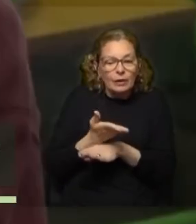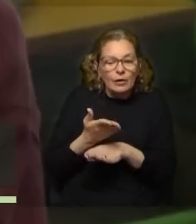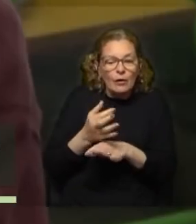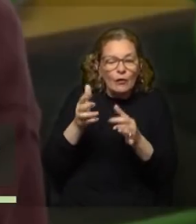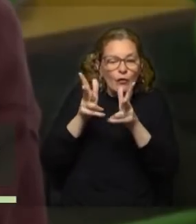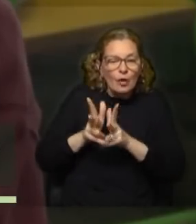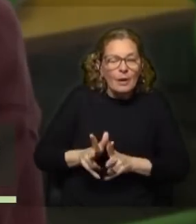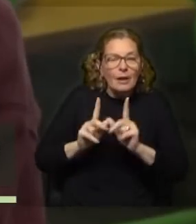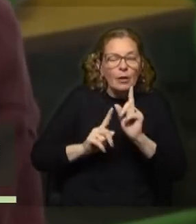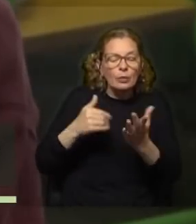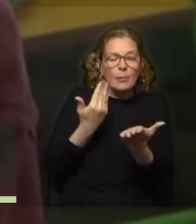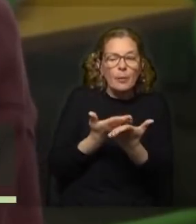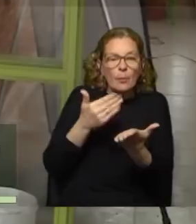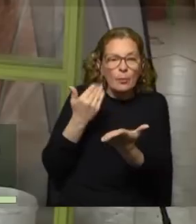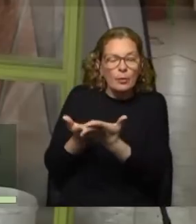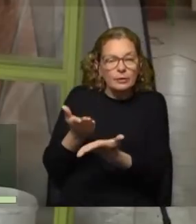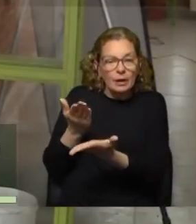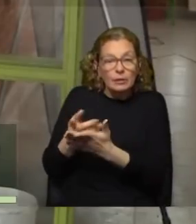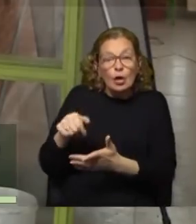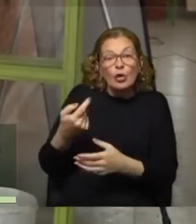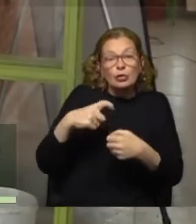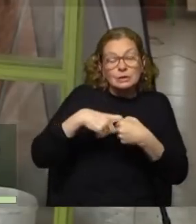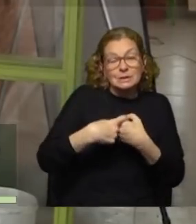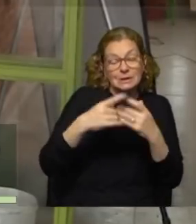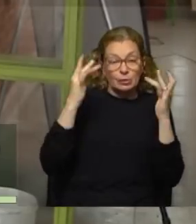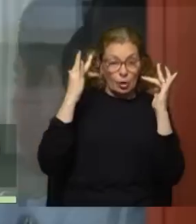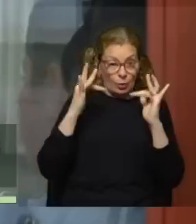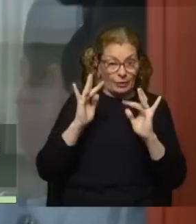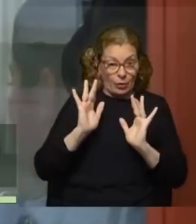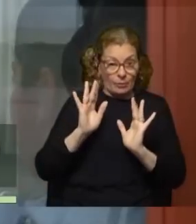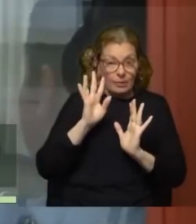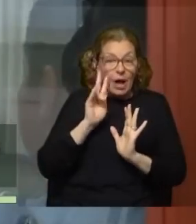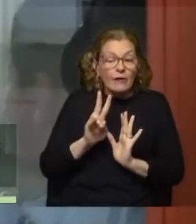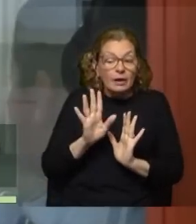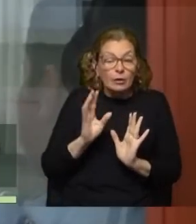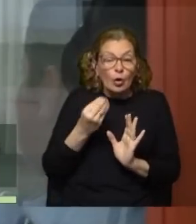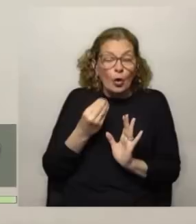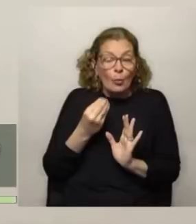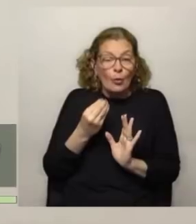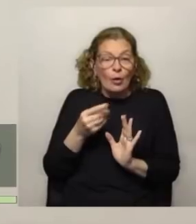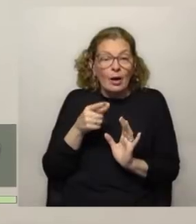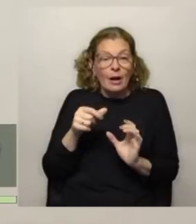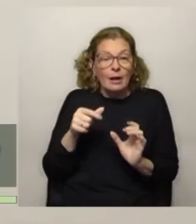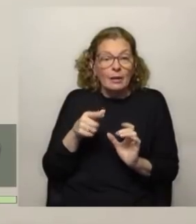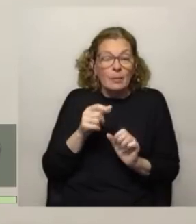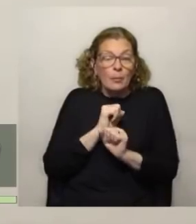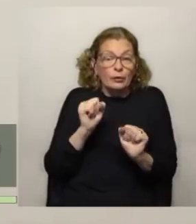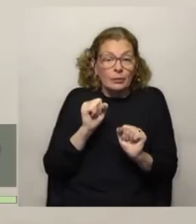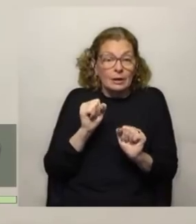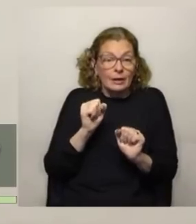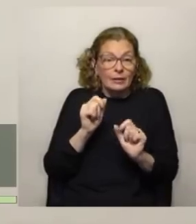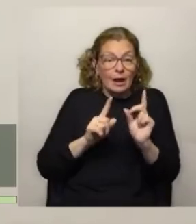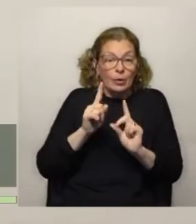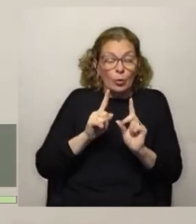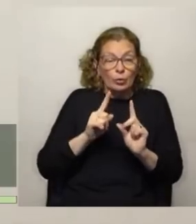formal de algunas propuestas que hay desde otros sindicatos de la educación para atender también este posibilidad de